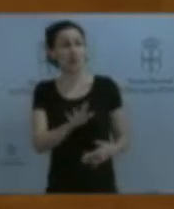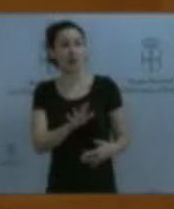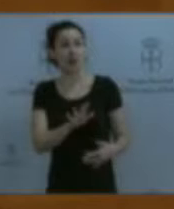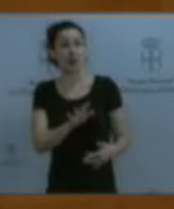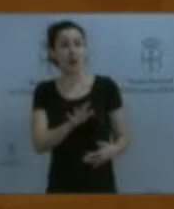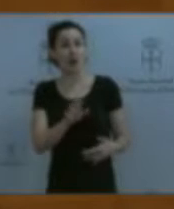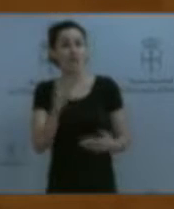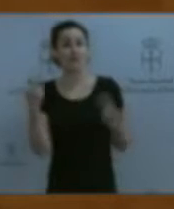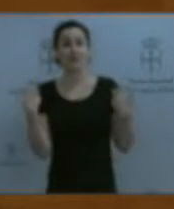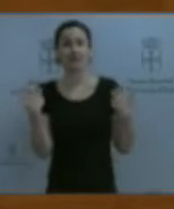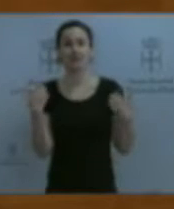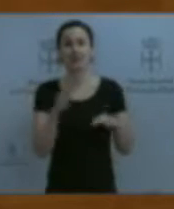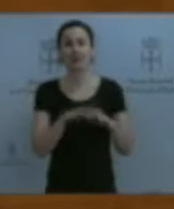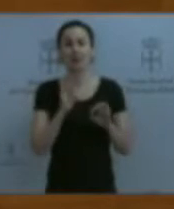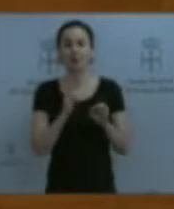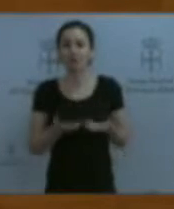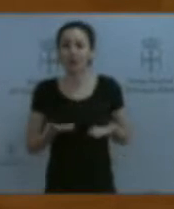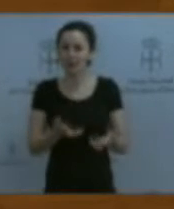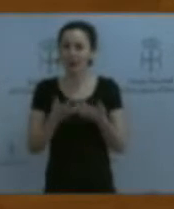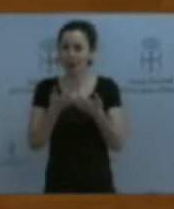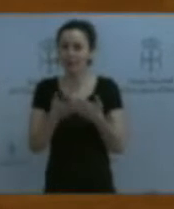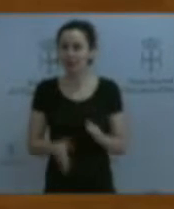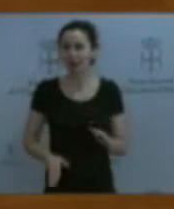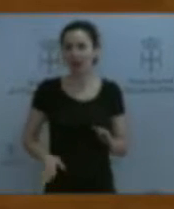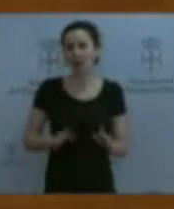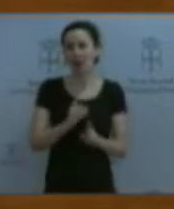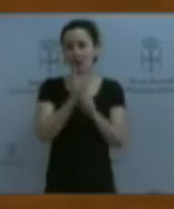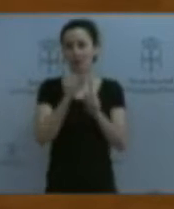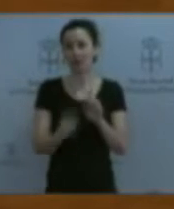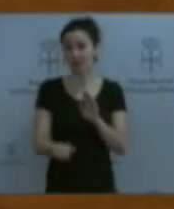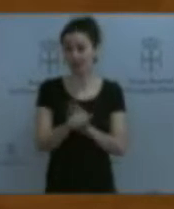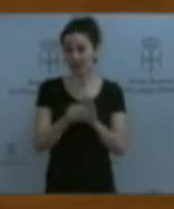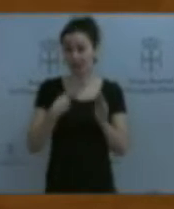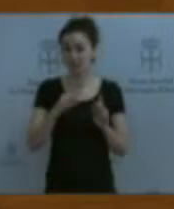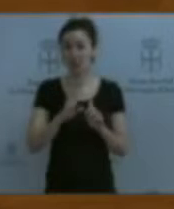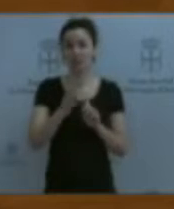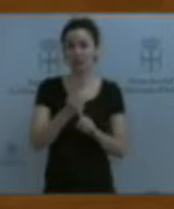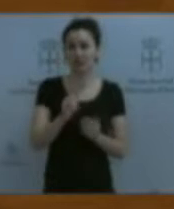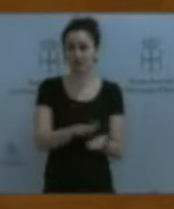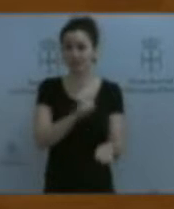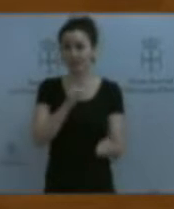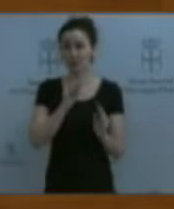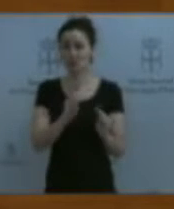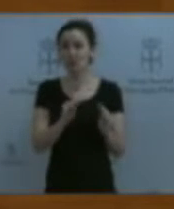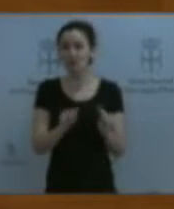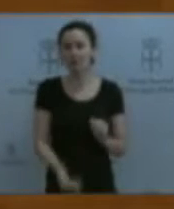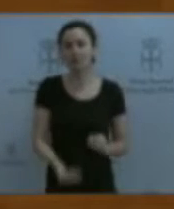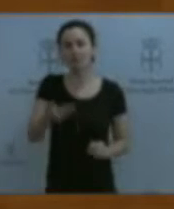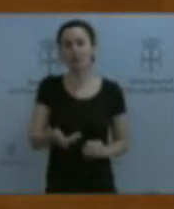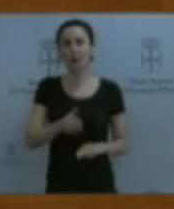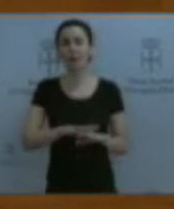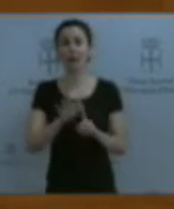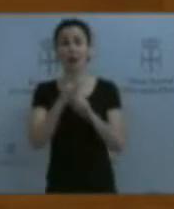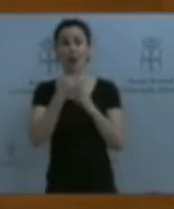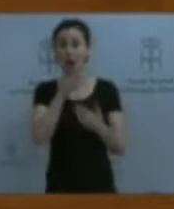lugar de servir a la lucha contra el fraude, se aprovecha del mismo sobretexto de la obtención de unos ingresos que se consideran imprescindibles ante un escenario de